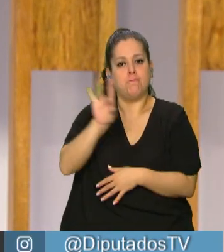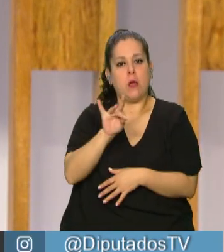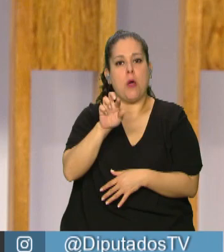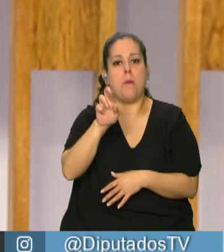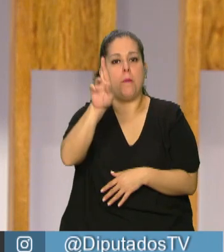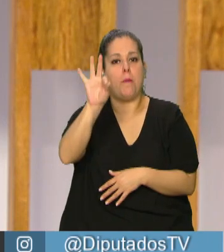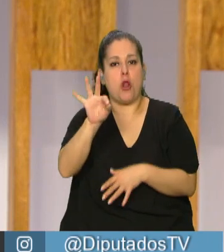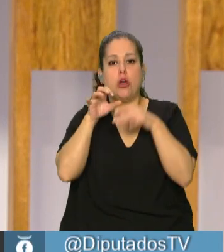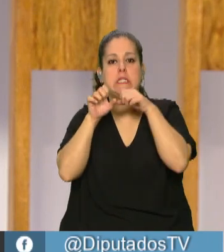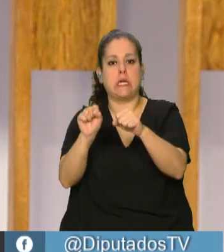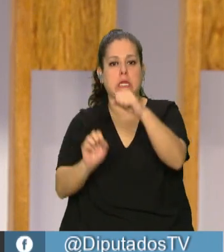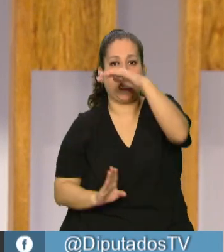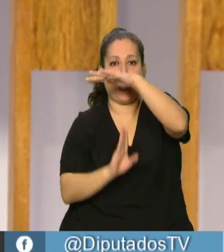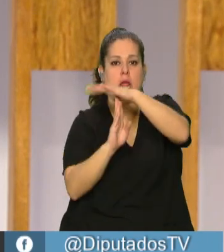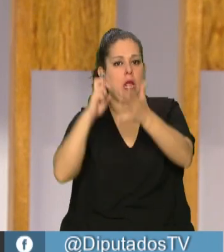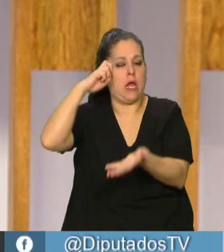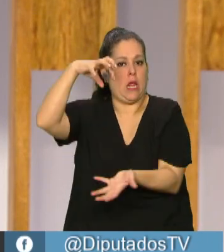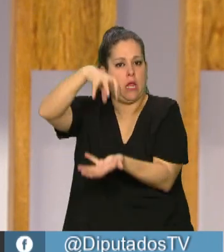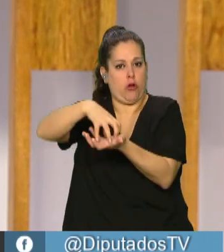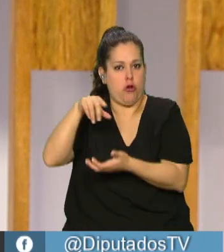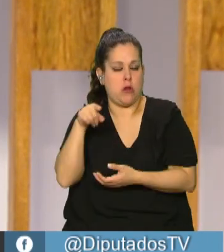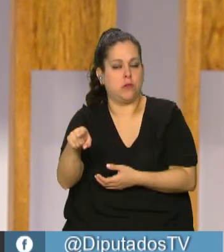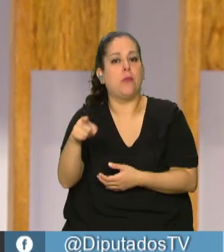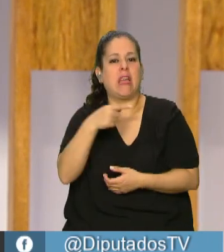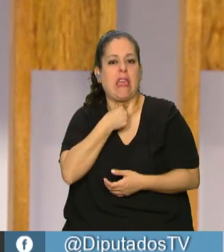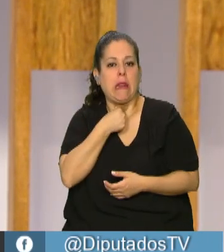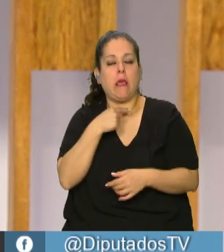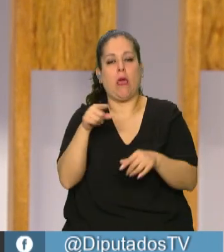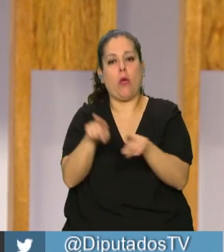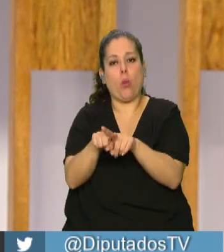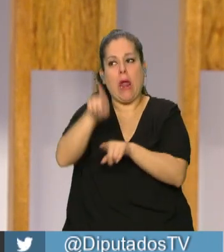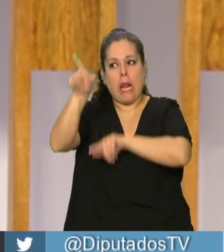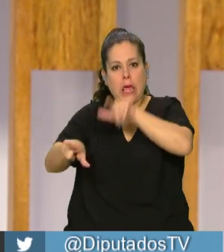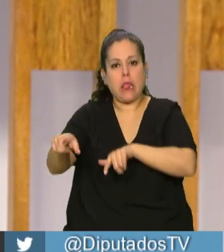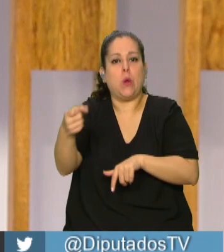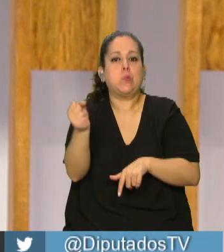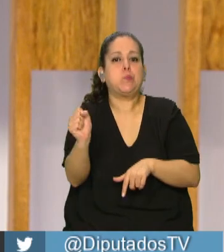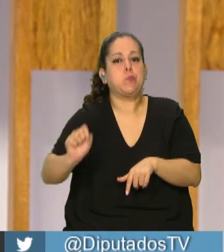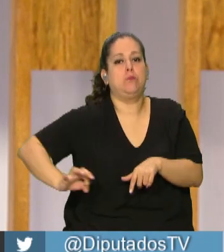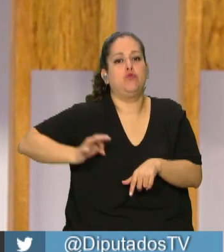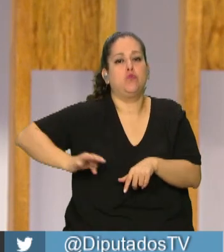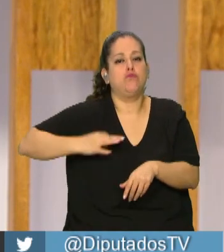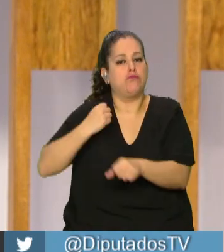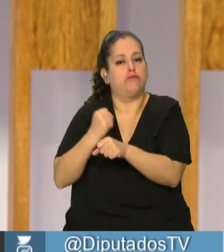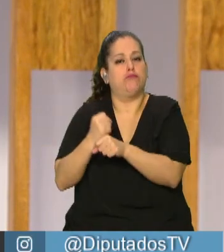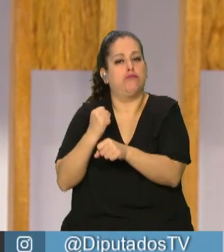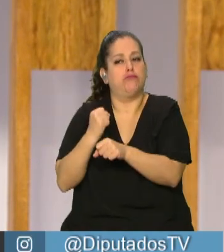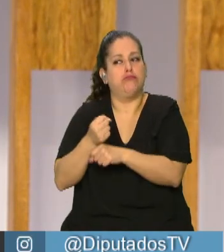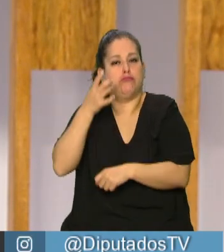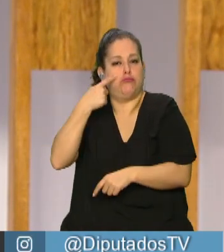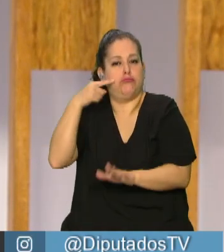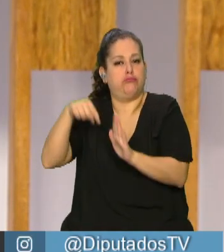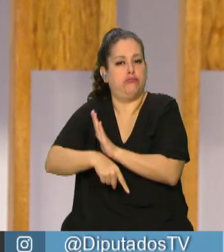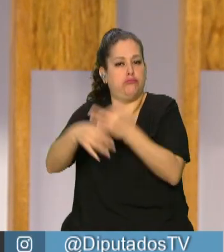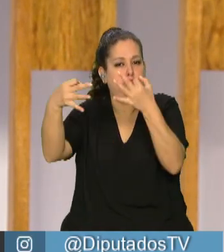prosecretaria parlamentaria del cuerpo porque quería personal de carrera que ejerciera esa función. Porque en realidad es como